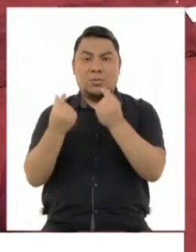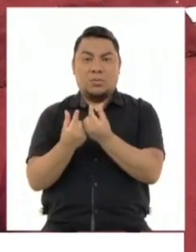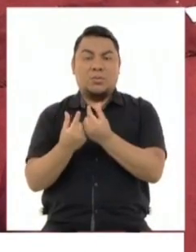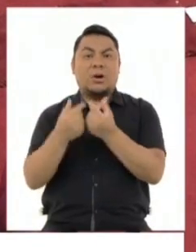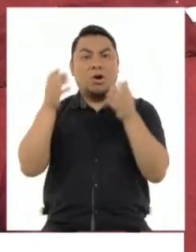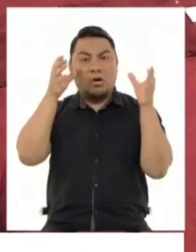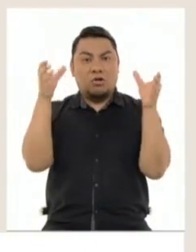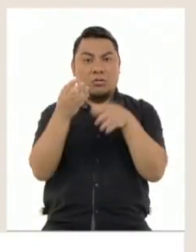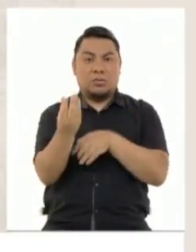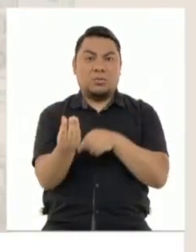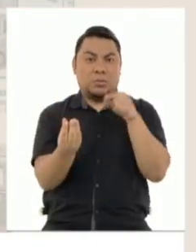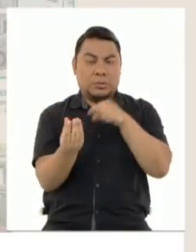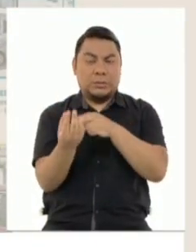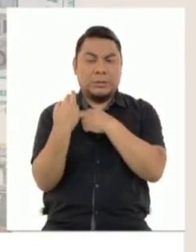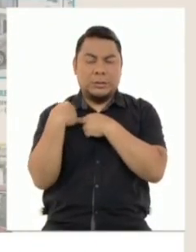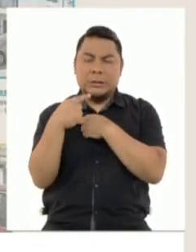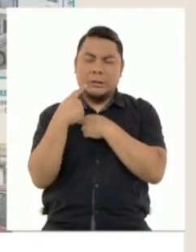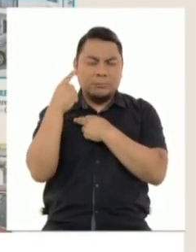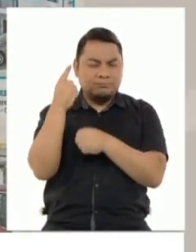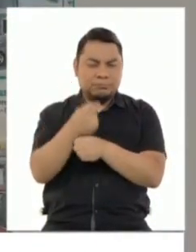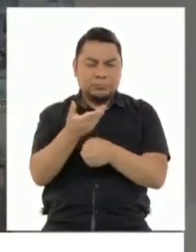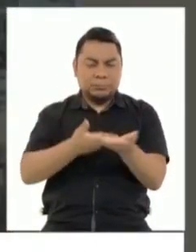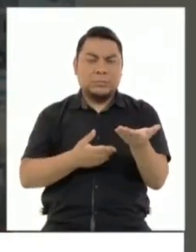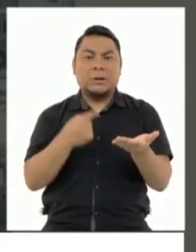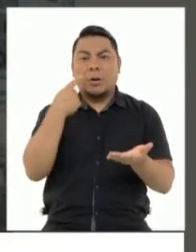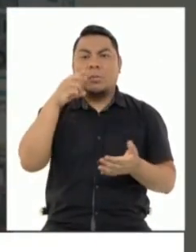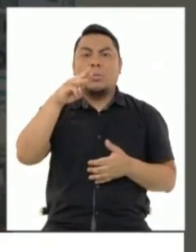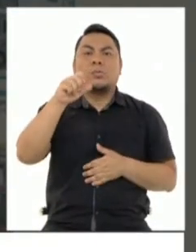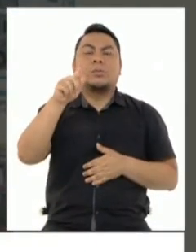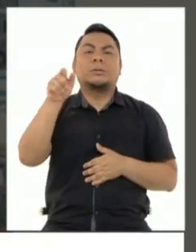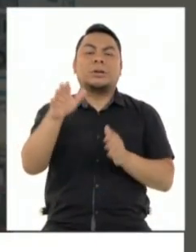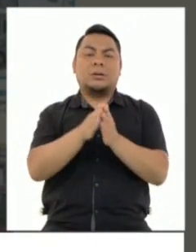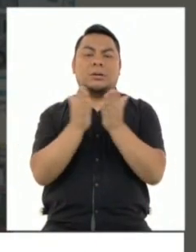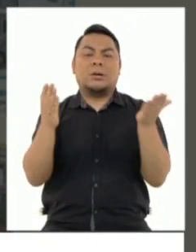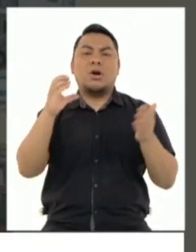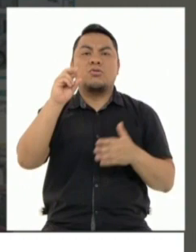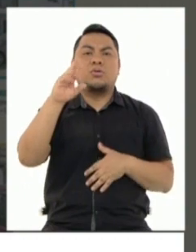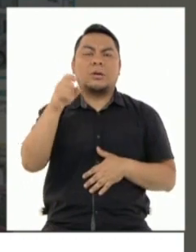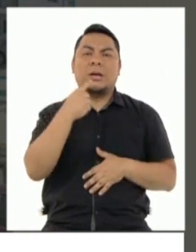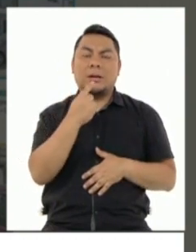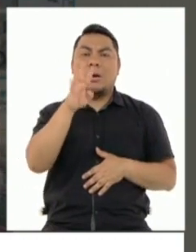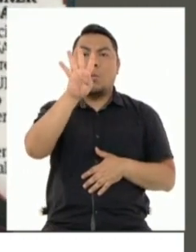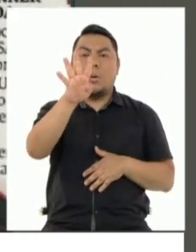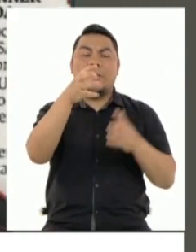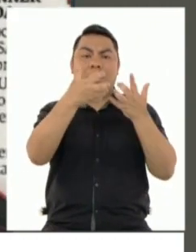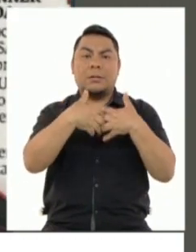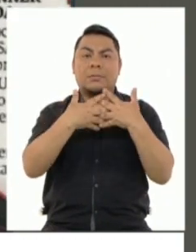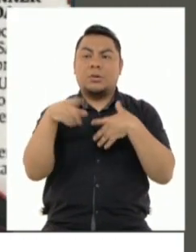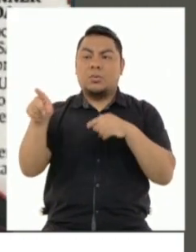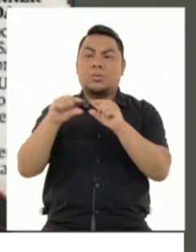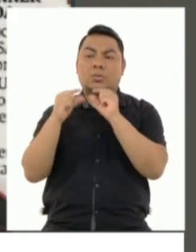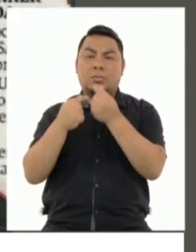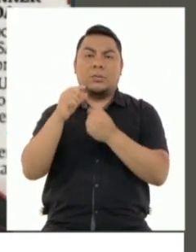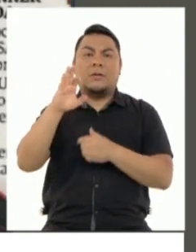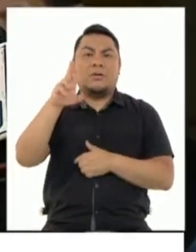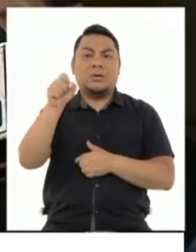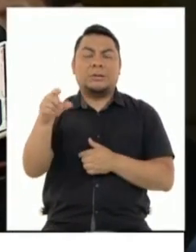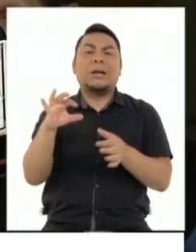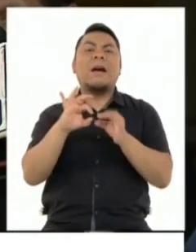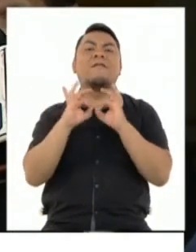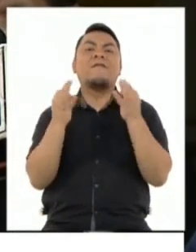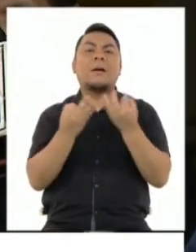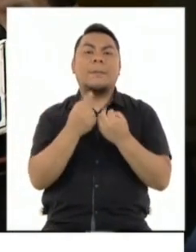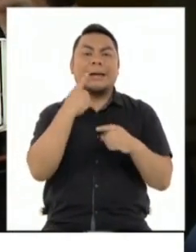de la región Lambayeque. Según el periodista Walter Cerquén del diario Correo, al menos cuatro empresas del grupo Flores, vinculadas a la familia